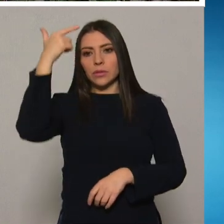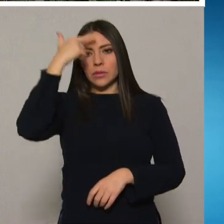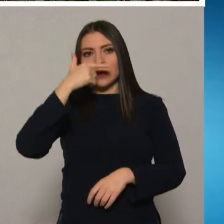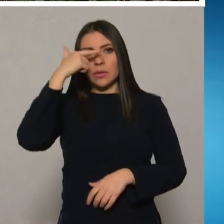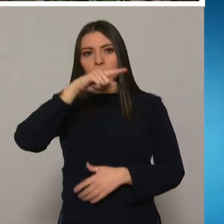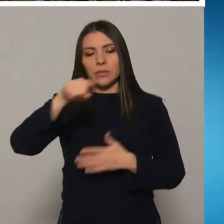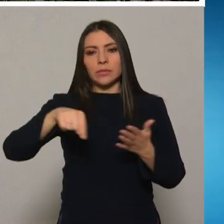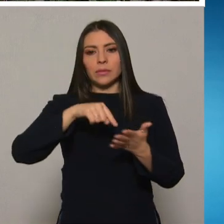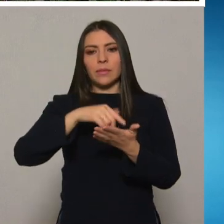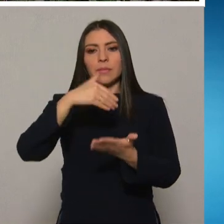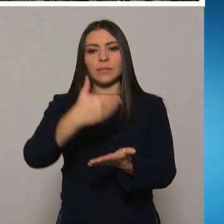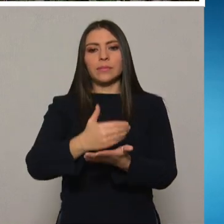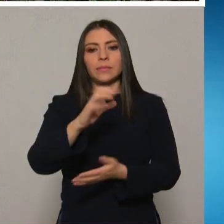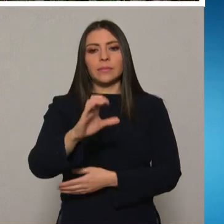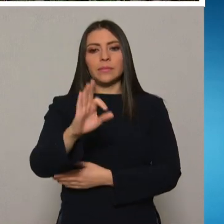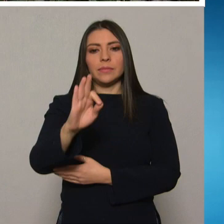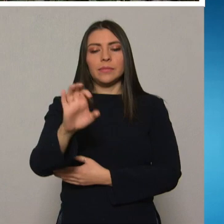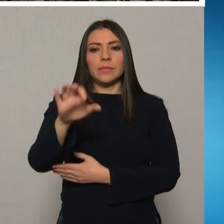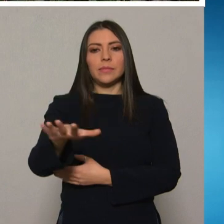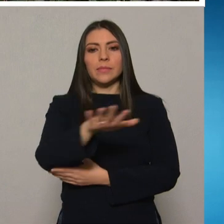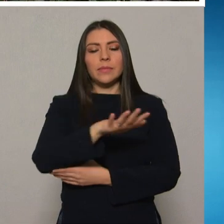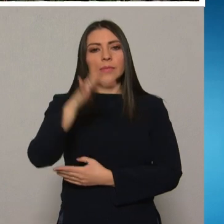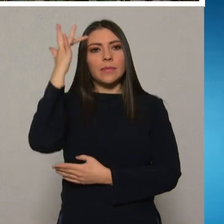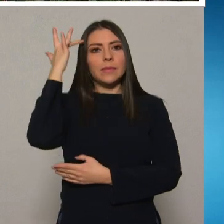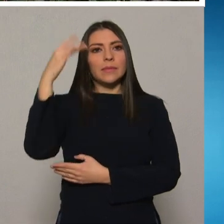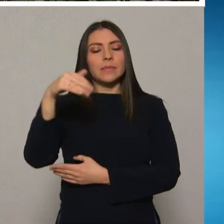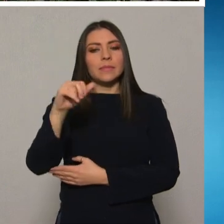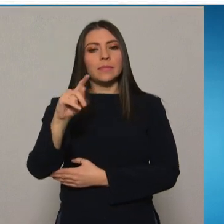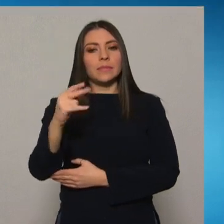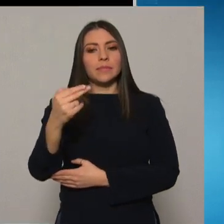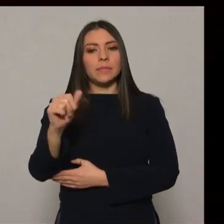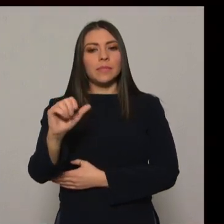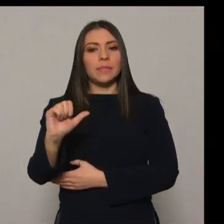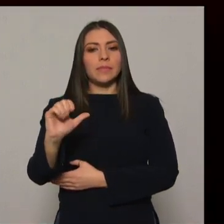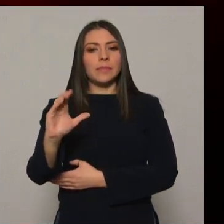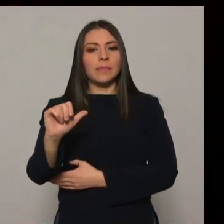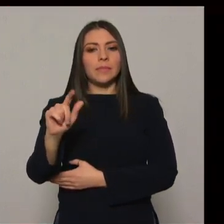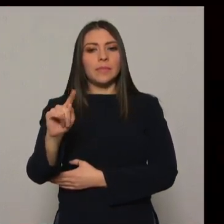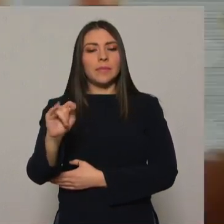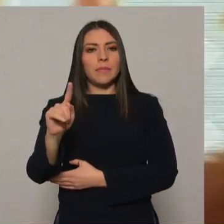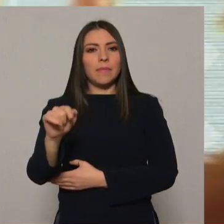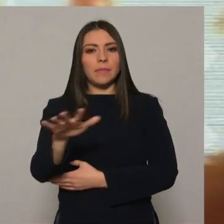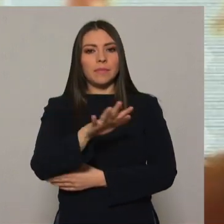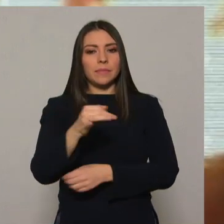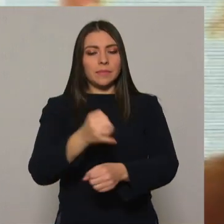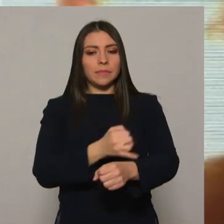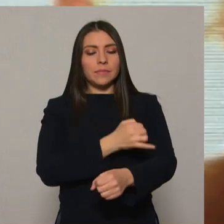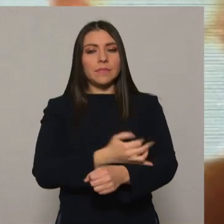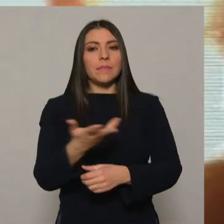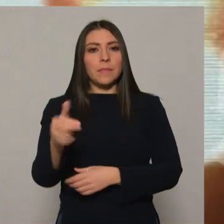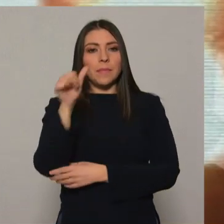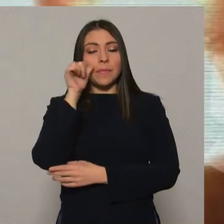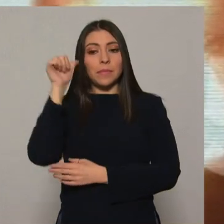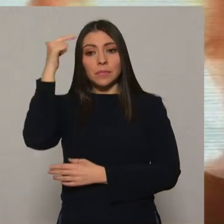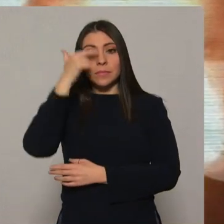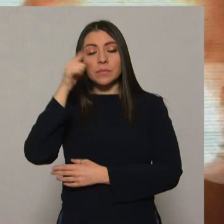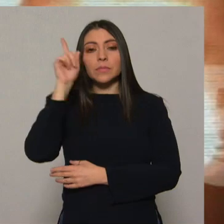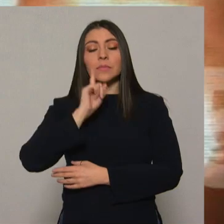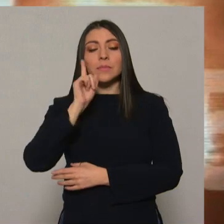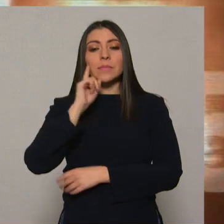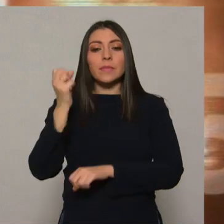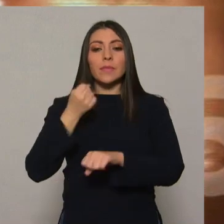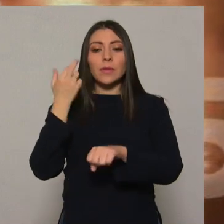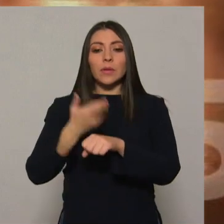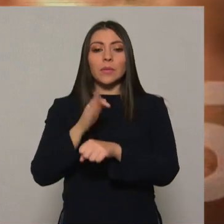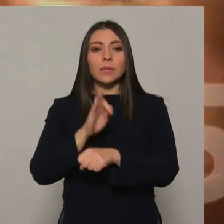subestación eléctrica de la CFE ubicada en Santa Marta, Acatitla, esto en la zona de Iztapalapa. Bueno, pues afortunadamente anoche mismo la secretaria de Gestión Integral